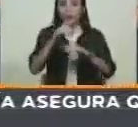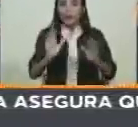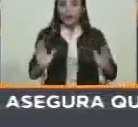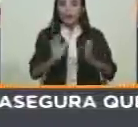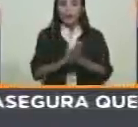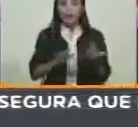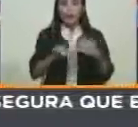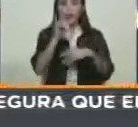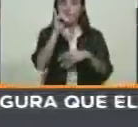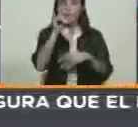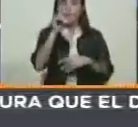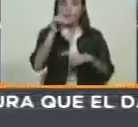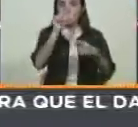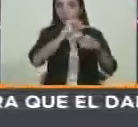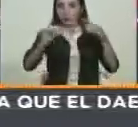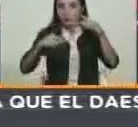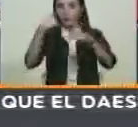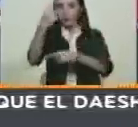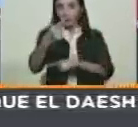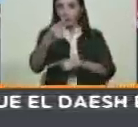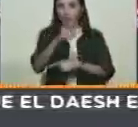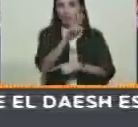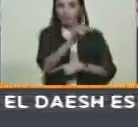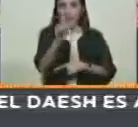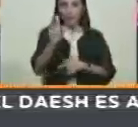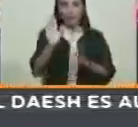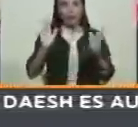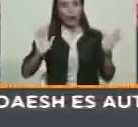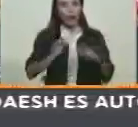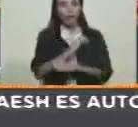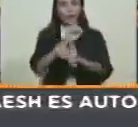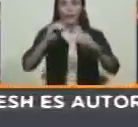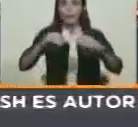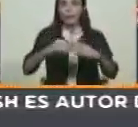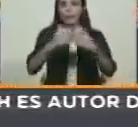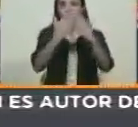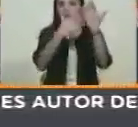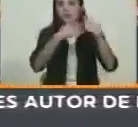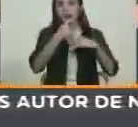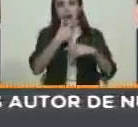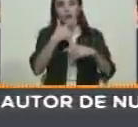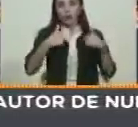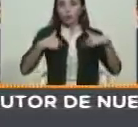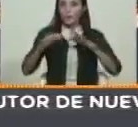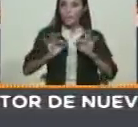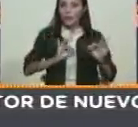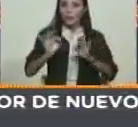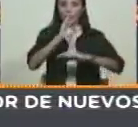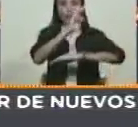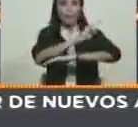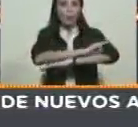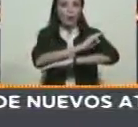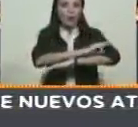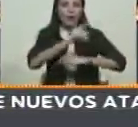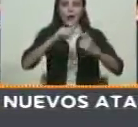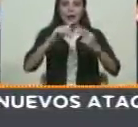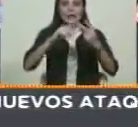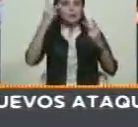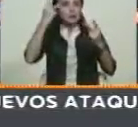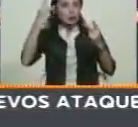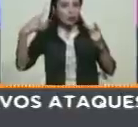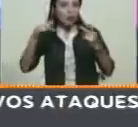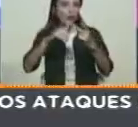estoy preparado sicológicamente estoy preparado moralmente estoy